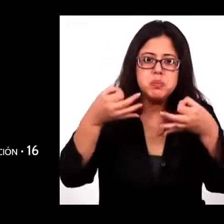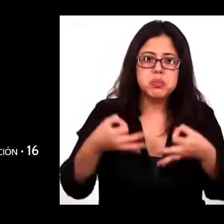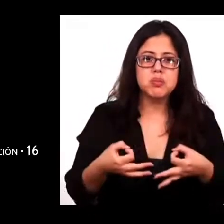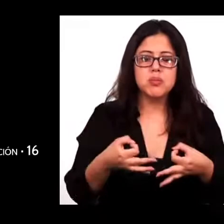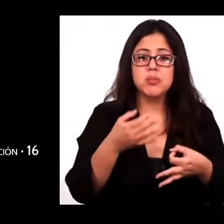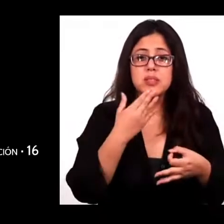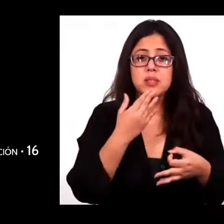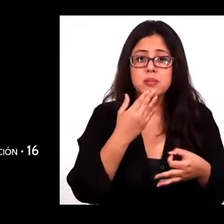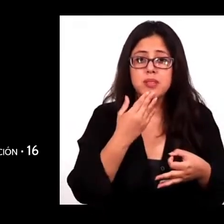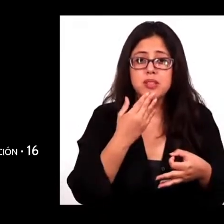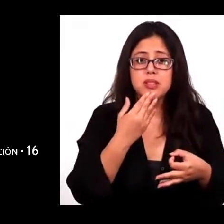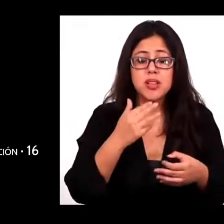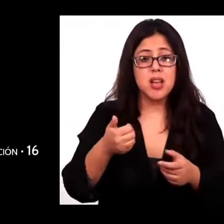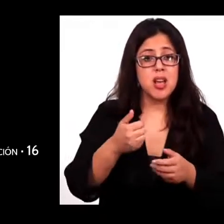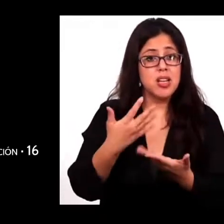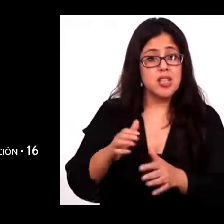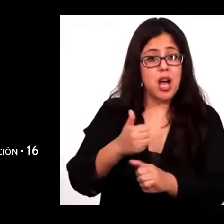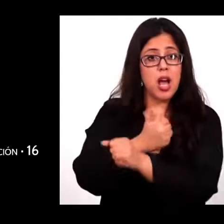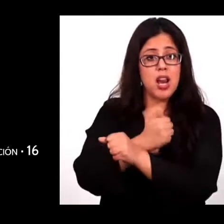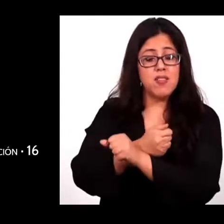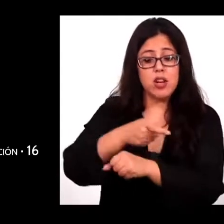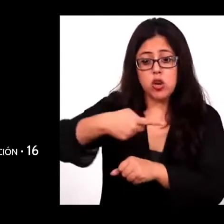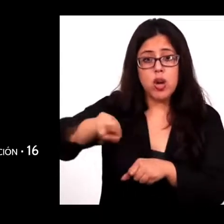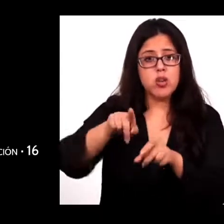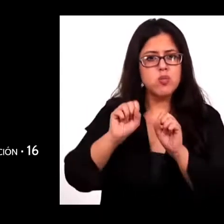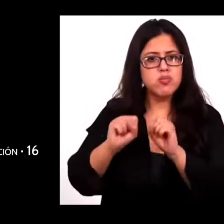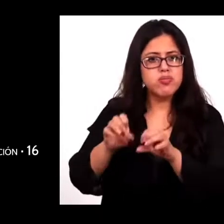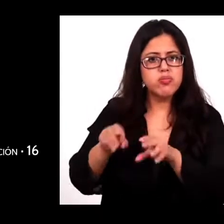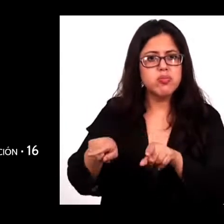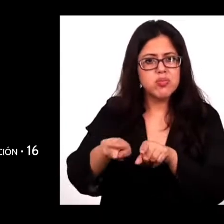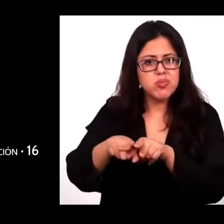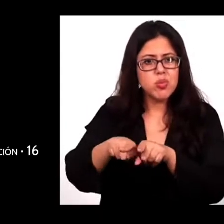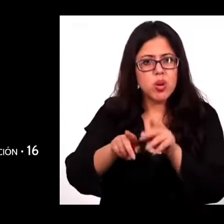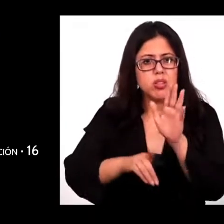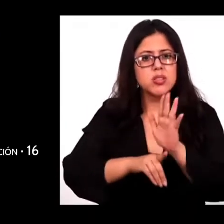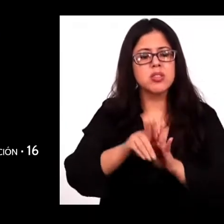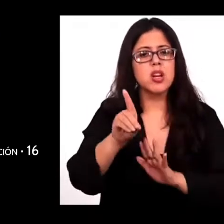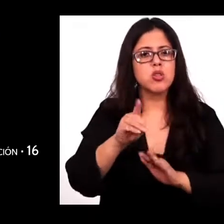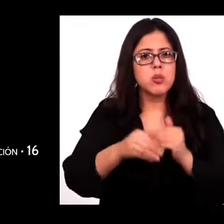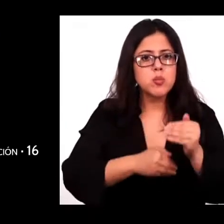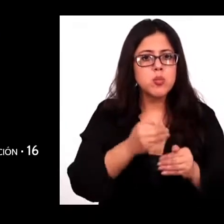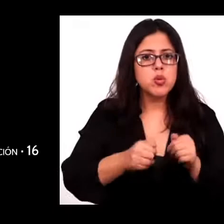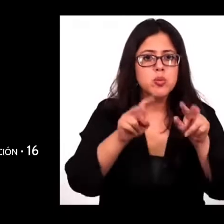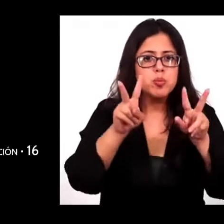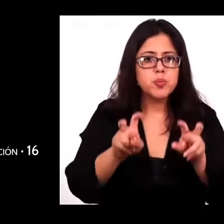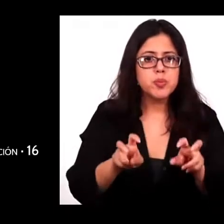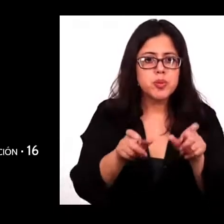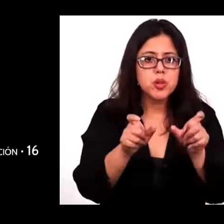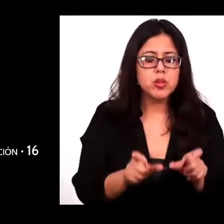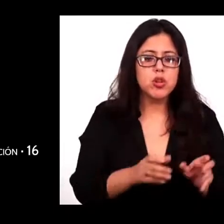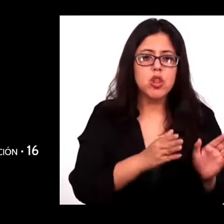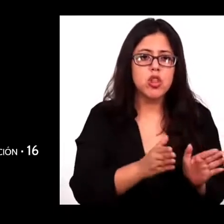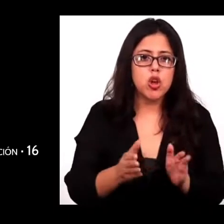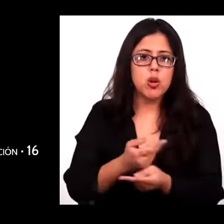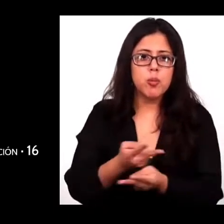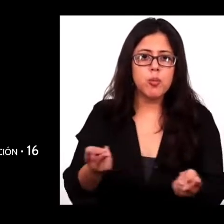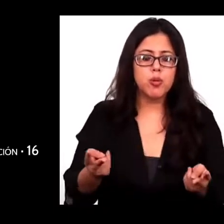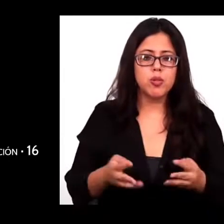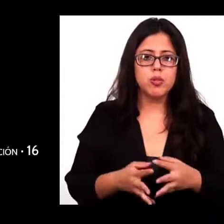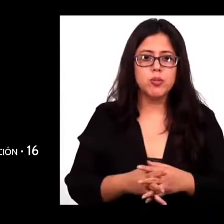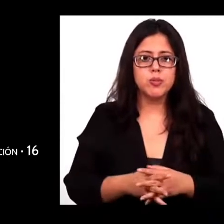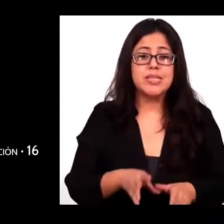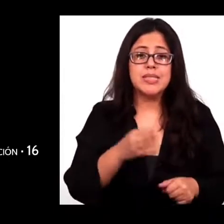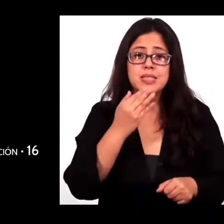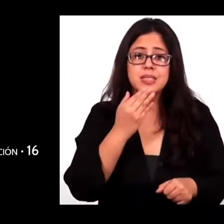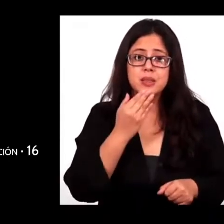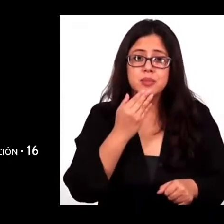los funcionarios policiales que han sido capacitados quienes desarrollan estos procedimientos en el contexto del control de orden público. Por su parte,